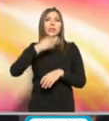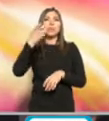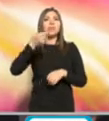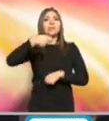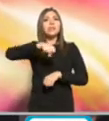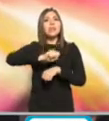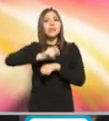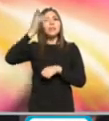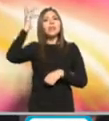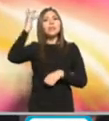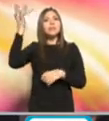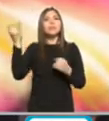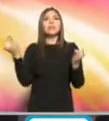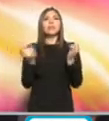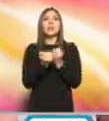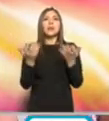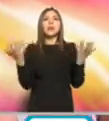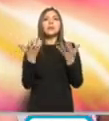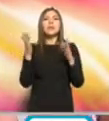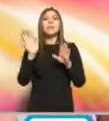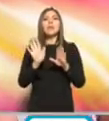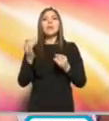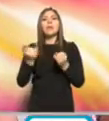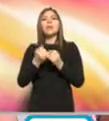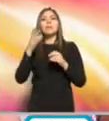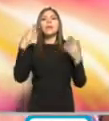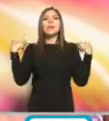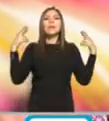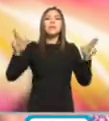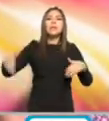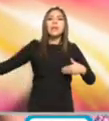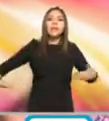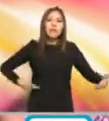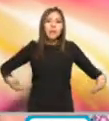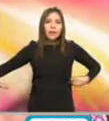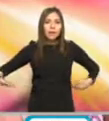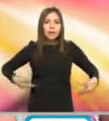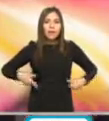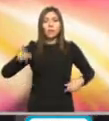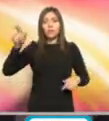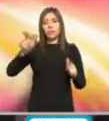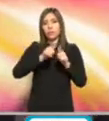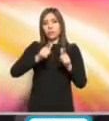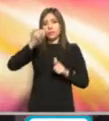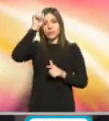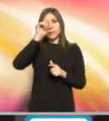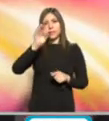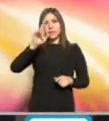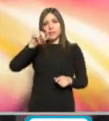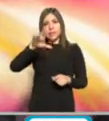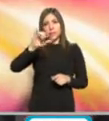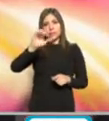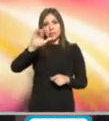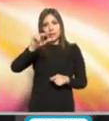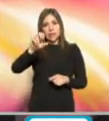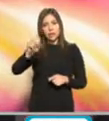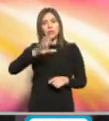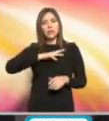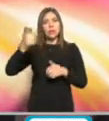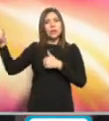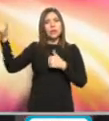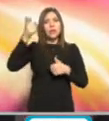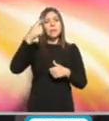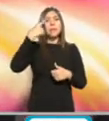la llevamos a cabo también con representaciones teatrales. Los franciscanos traen la pastorela, pero también traen el Via Crucis. Y los primeros Via Crucis de la